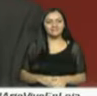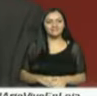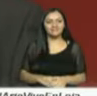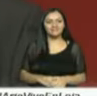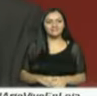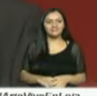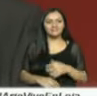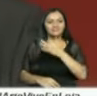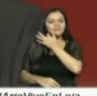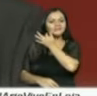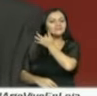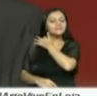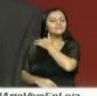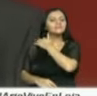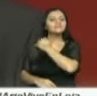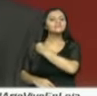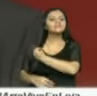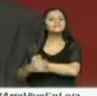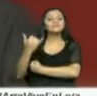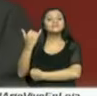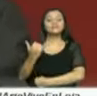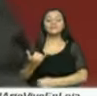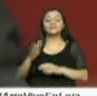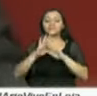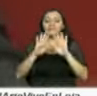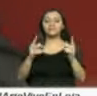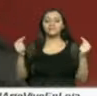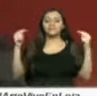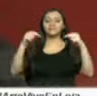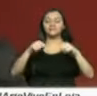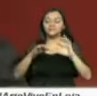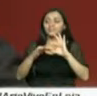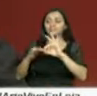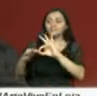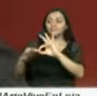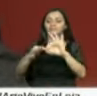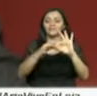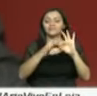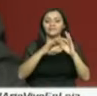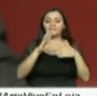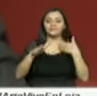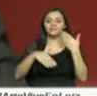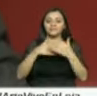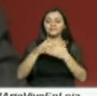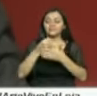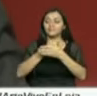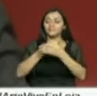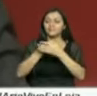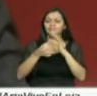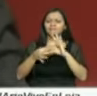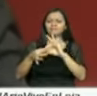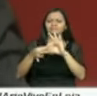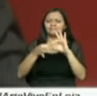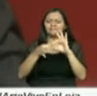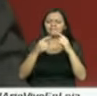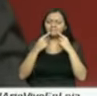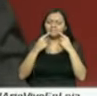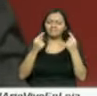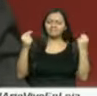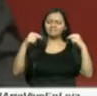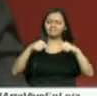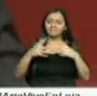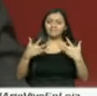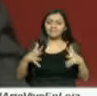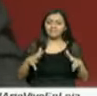Hemos llegado hasta aquí, amigas, amigos, compañeras, compañeros de lucha, para decirle al país que